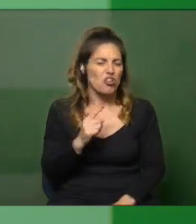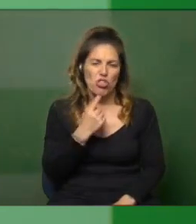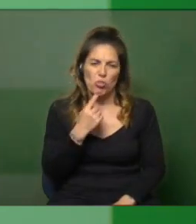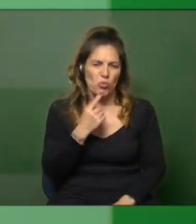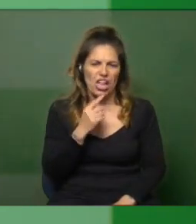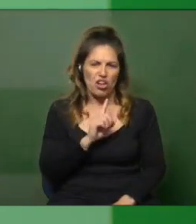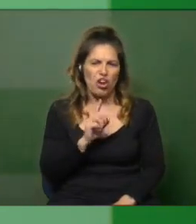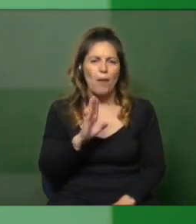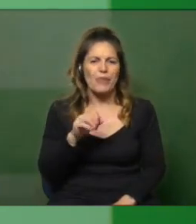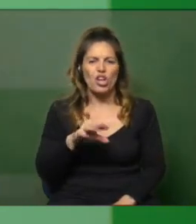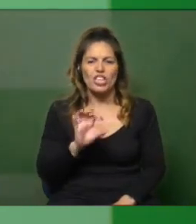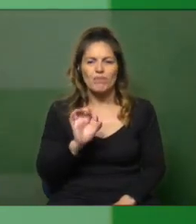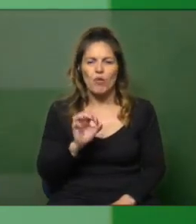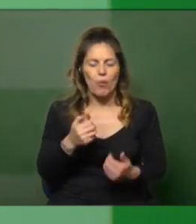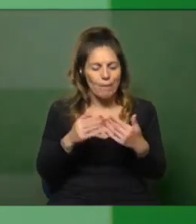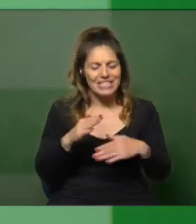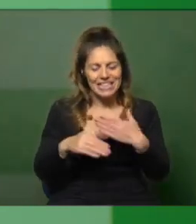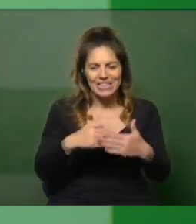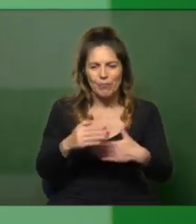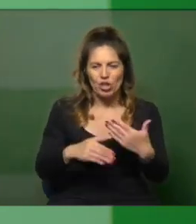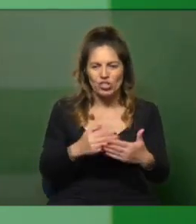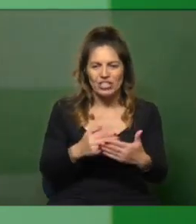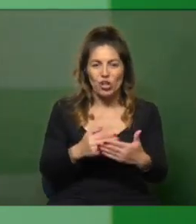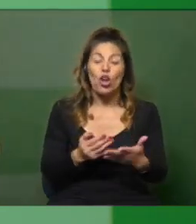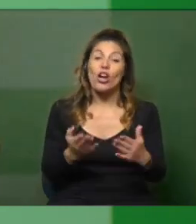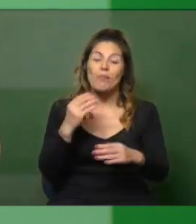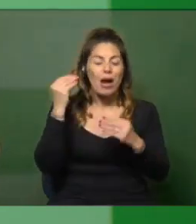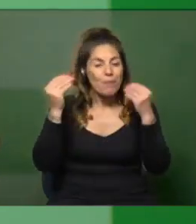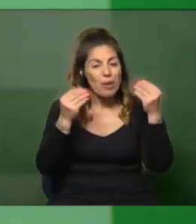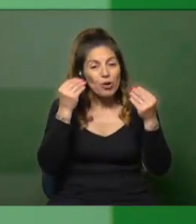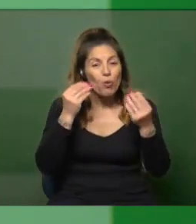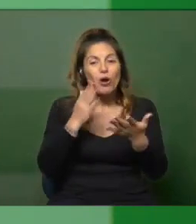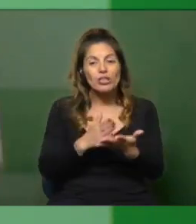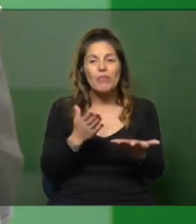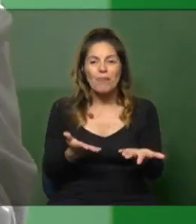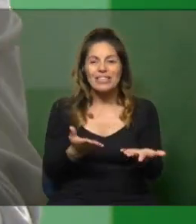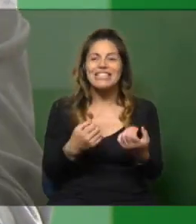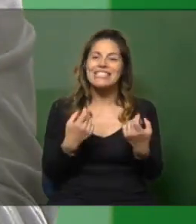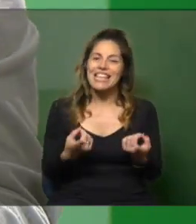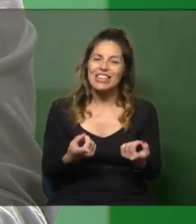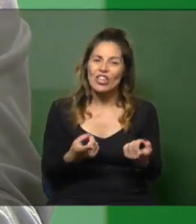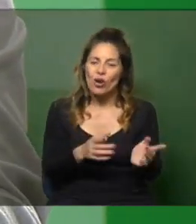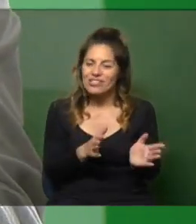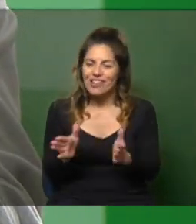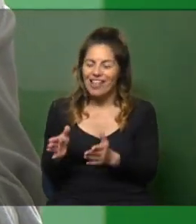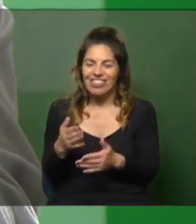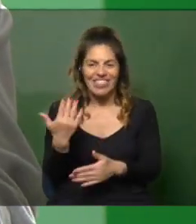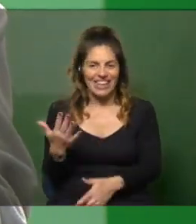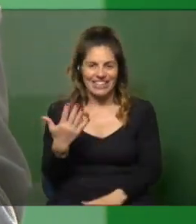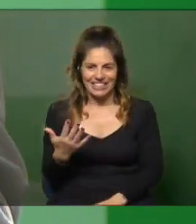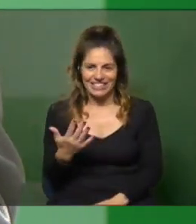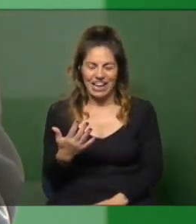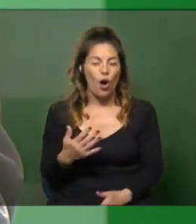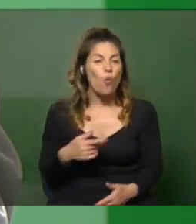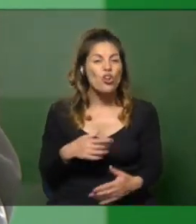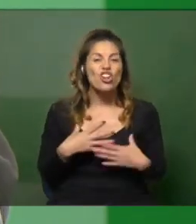que el peronismo va a empezar a hacer ese proceso lo lo que más me preocupa que últimamente todo eso se dio hacia la derecha no O sea uno